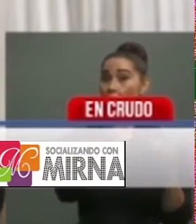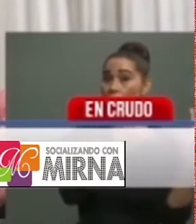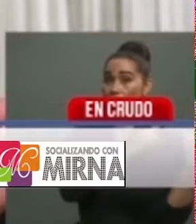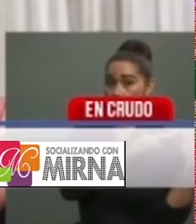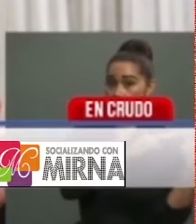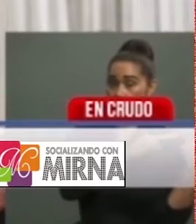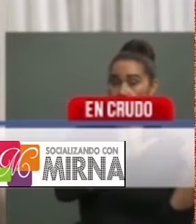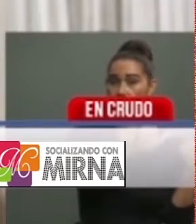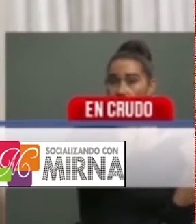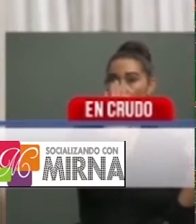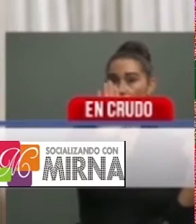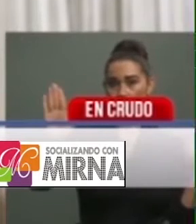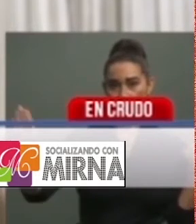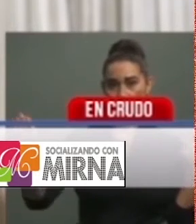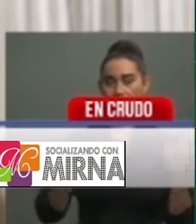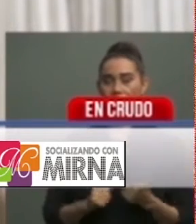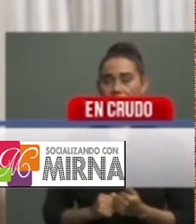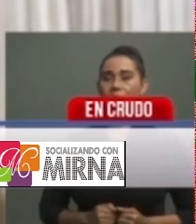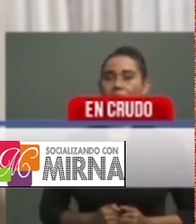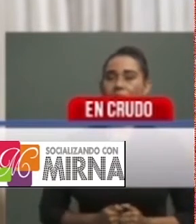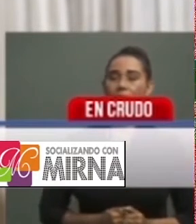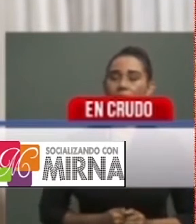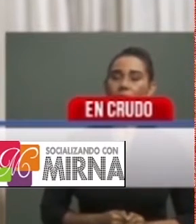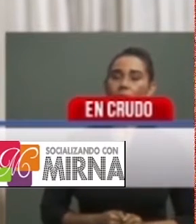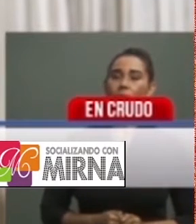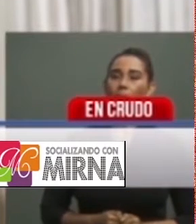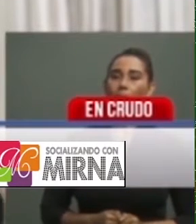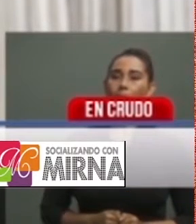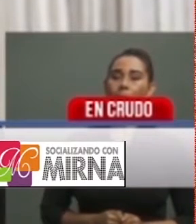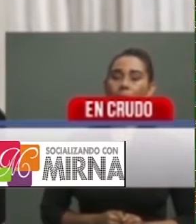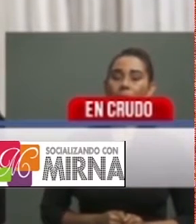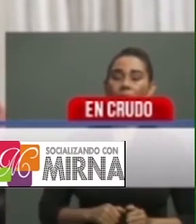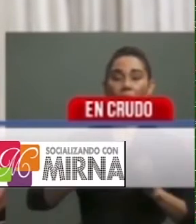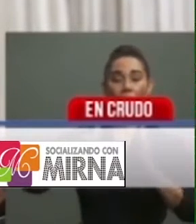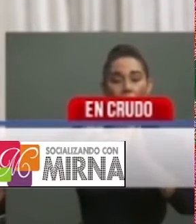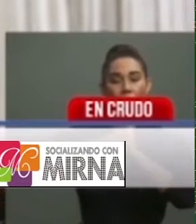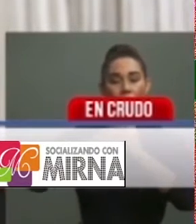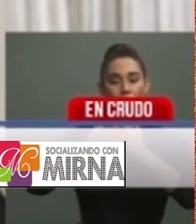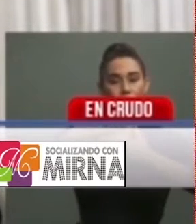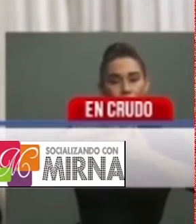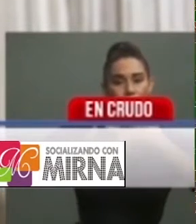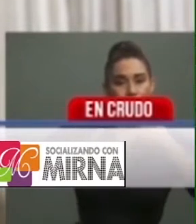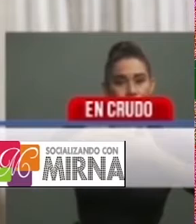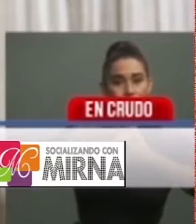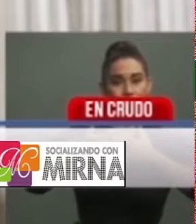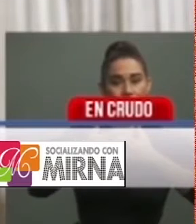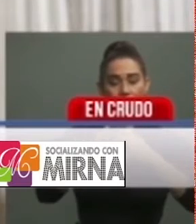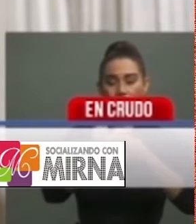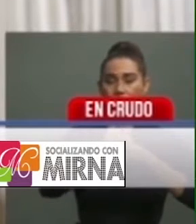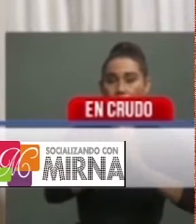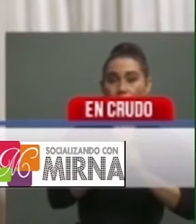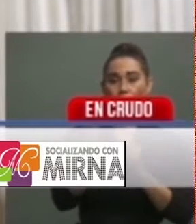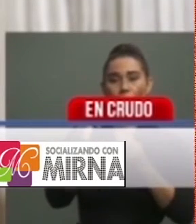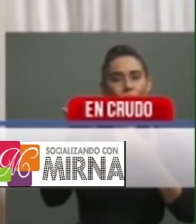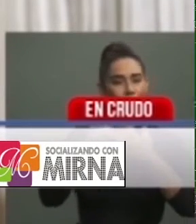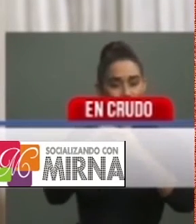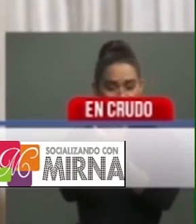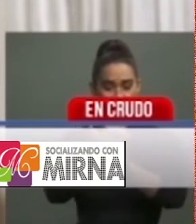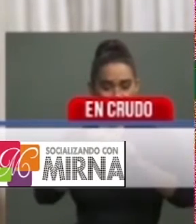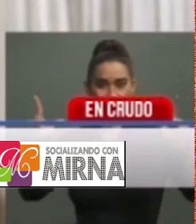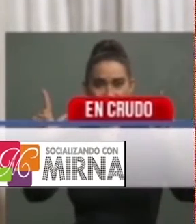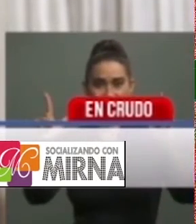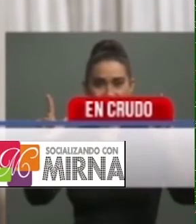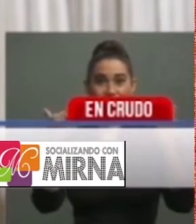porque usted sabe que una de los gremios más afectados y de la y fue